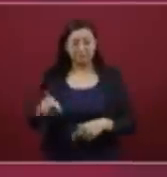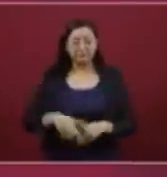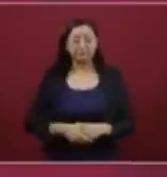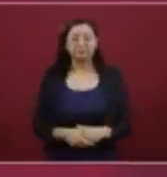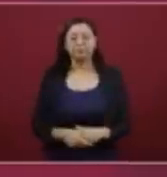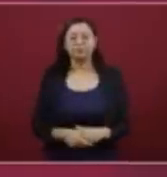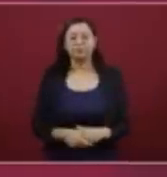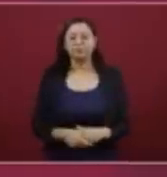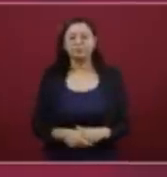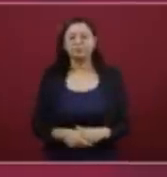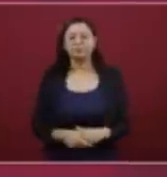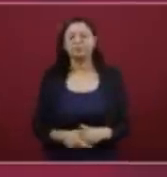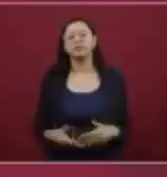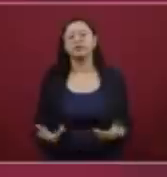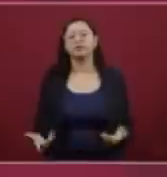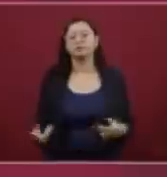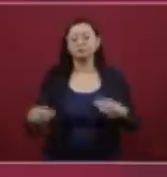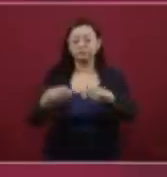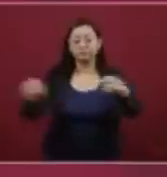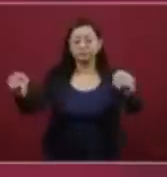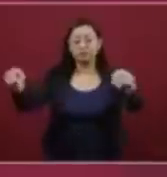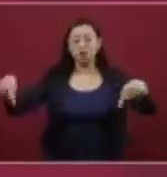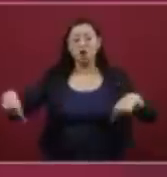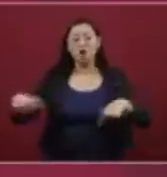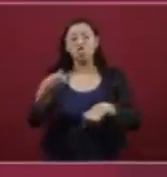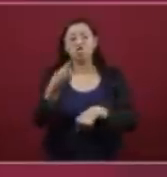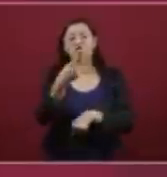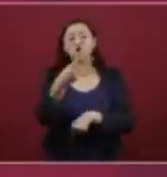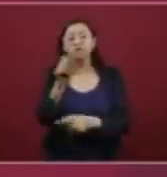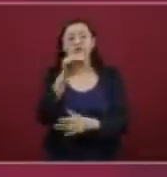se están sembrando 200,000 hectáreas